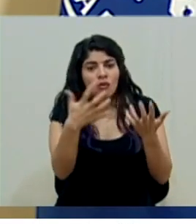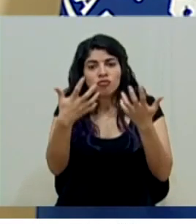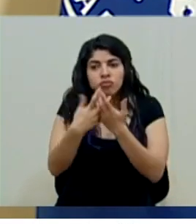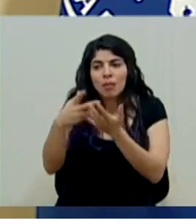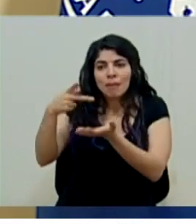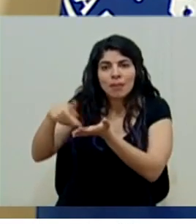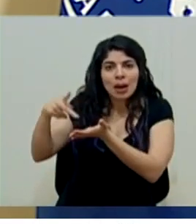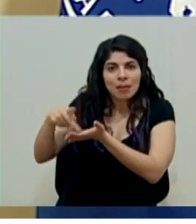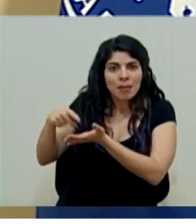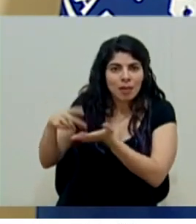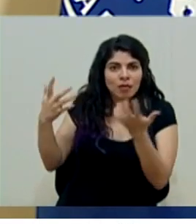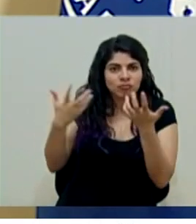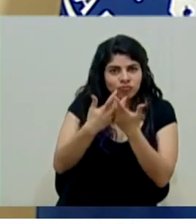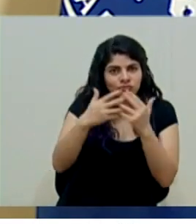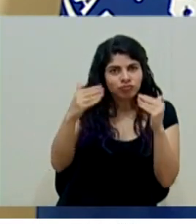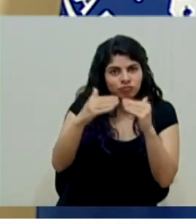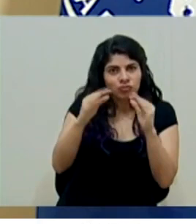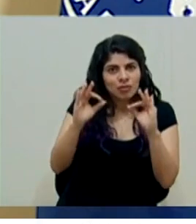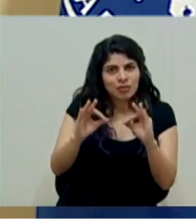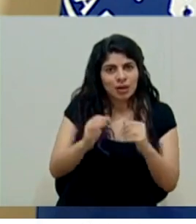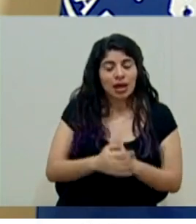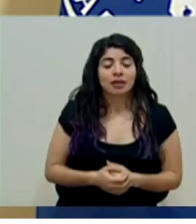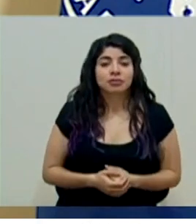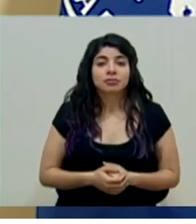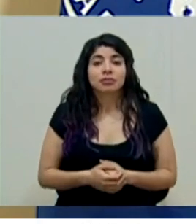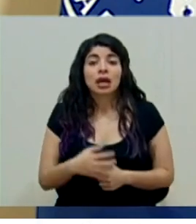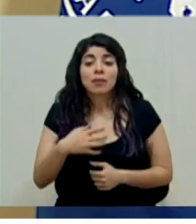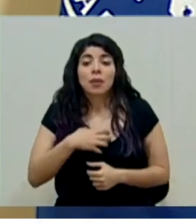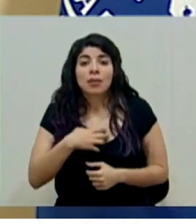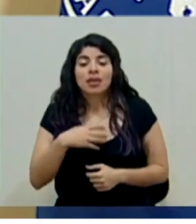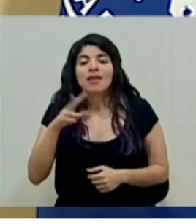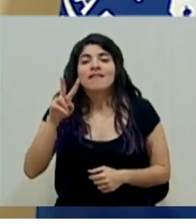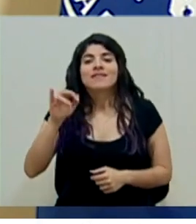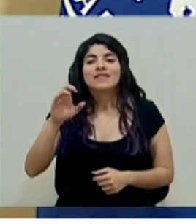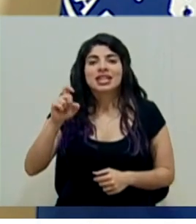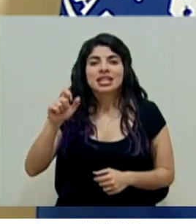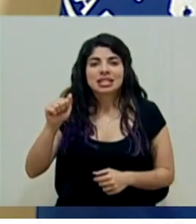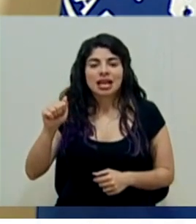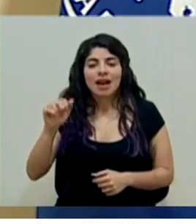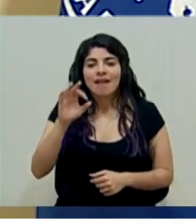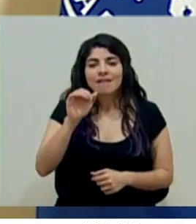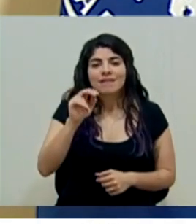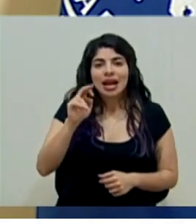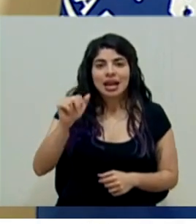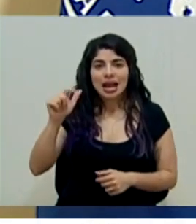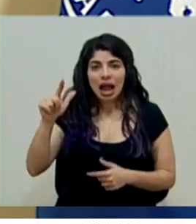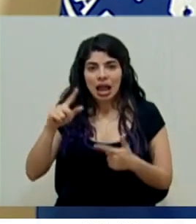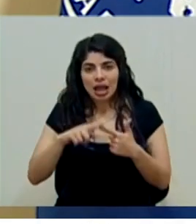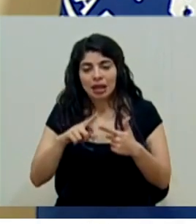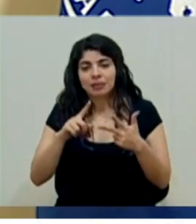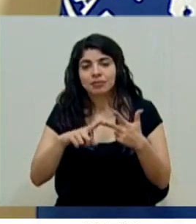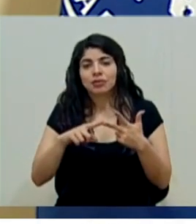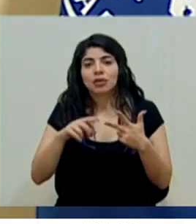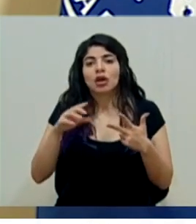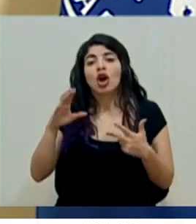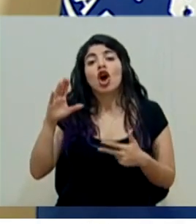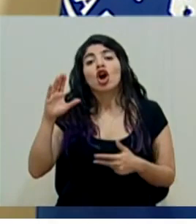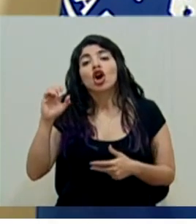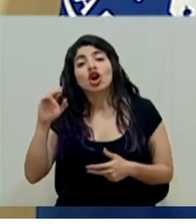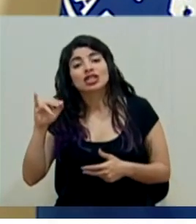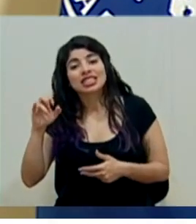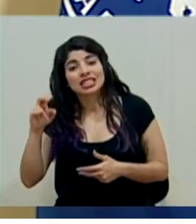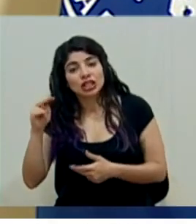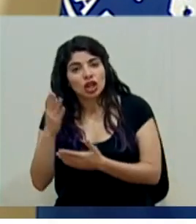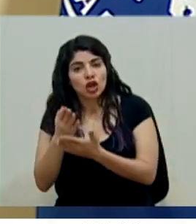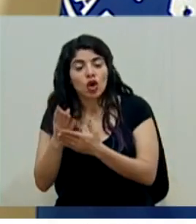activos. Sí. Lo que está sobre la mesa, aparte del gobierno, es BICSA, FANAL, su concesión o venta, depende